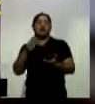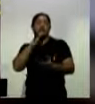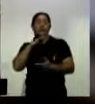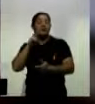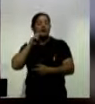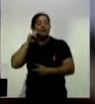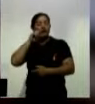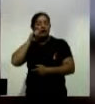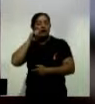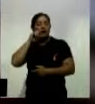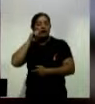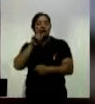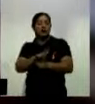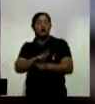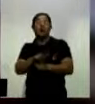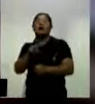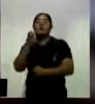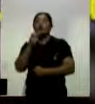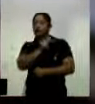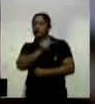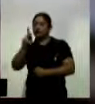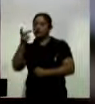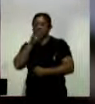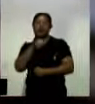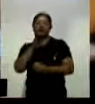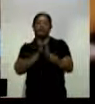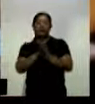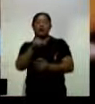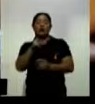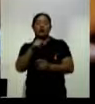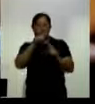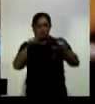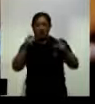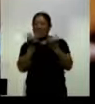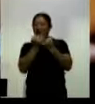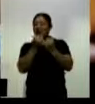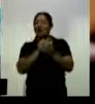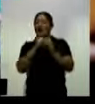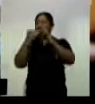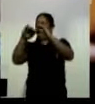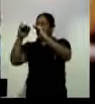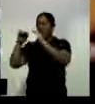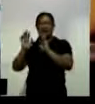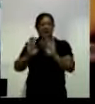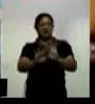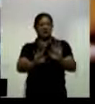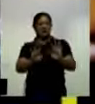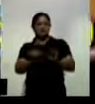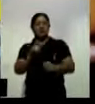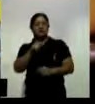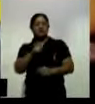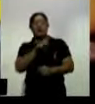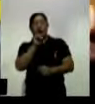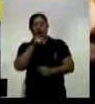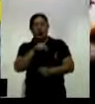la Policía Cibernética exhortó a la ciudadanía a no compartir las ligas o URLs de las páginas web, no hacer clic en ellas y